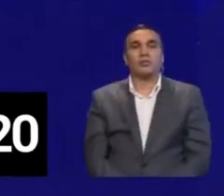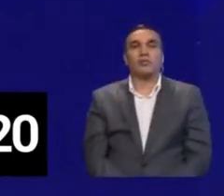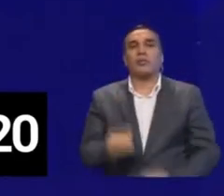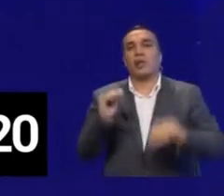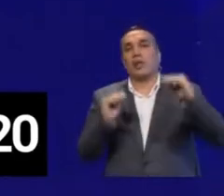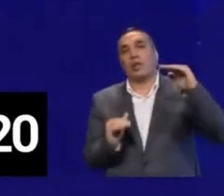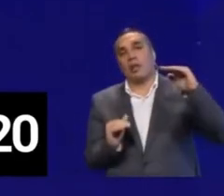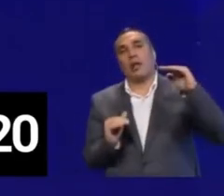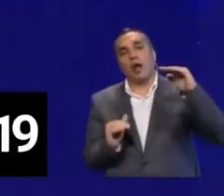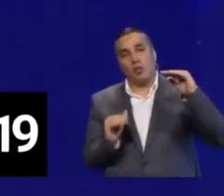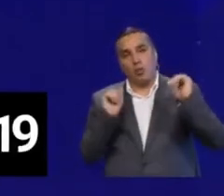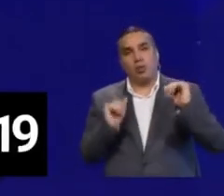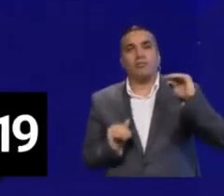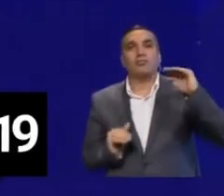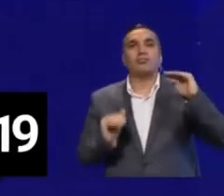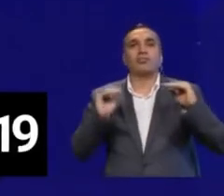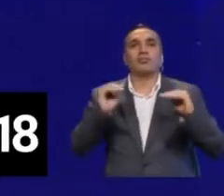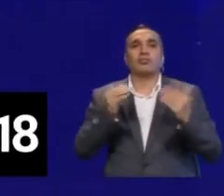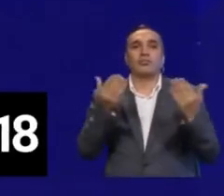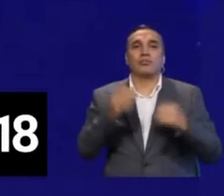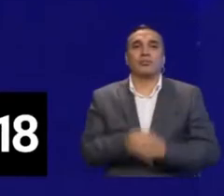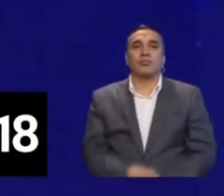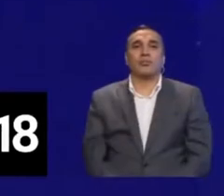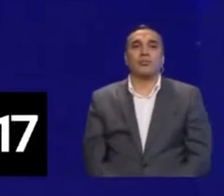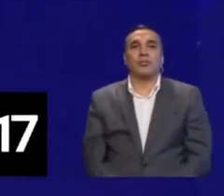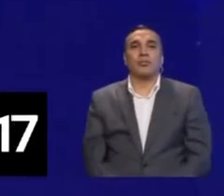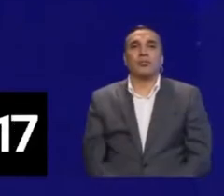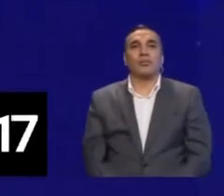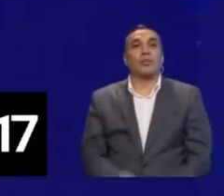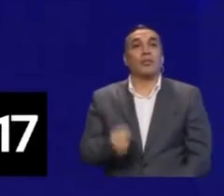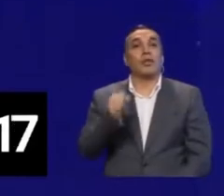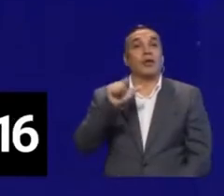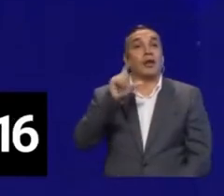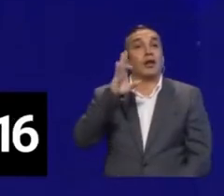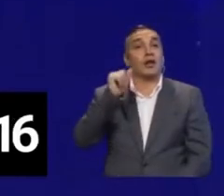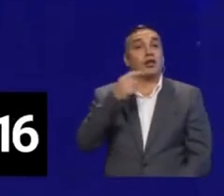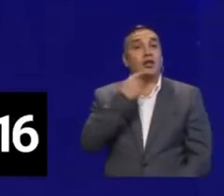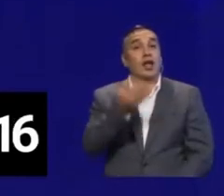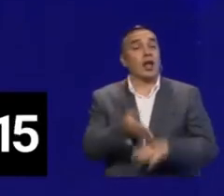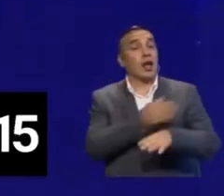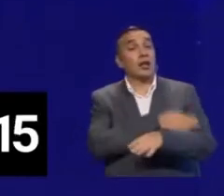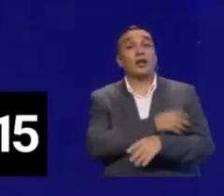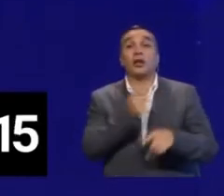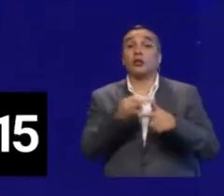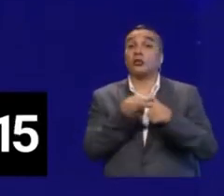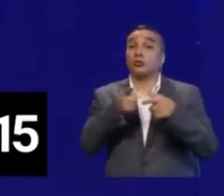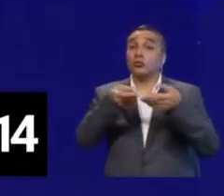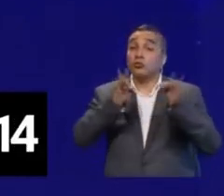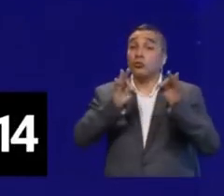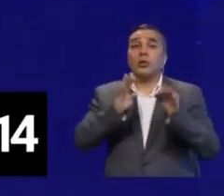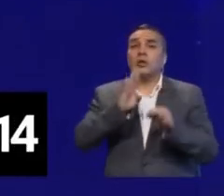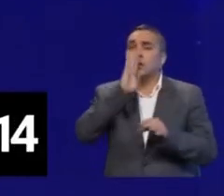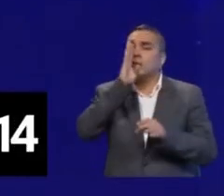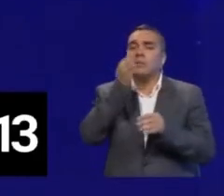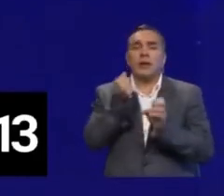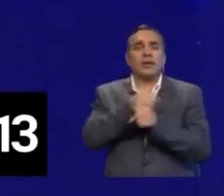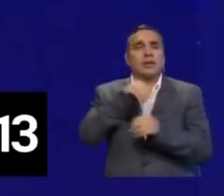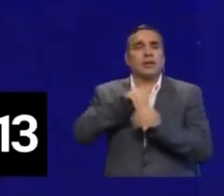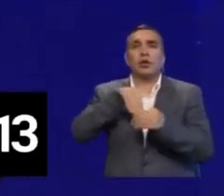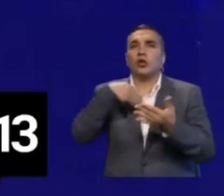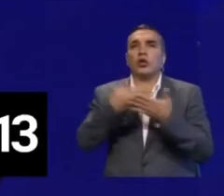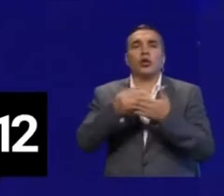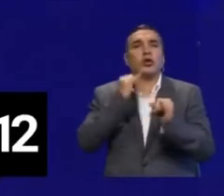que mencionó Ruz del Salto. De esa manera, y lo vamos a implementar siempre, en todas